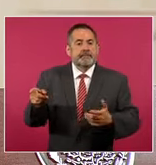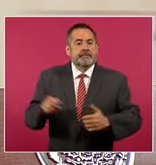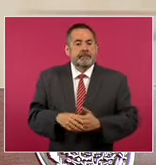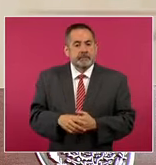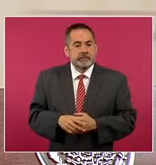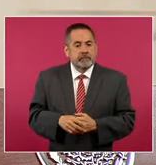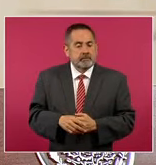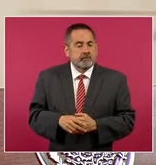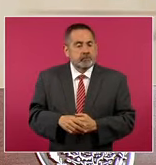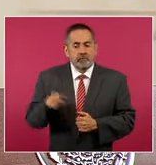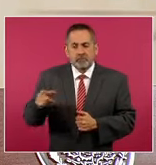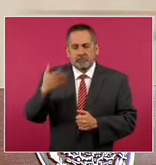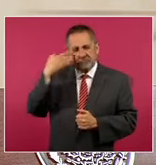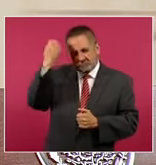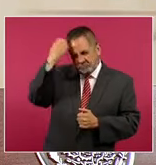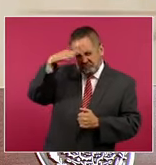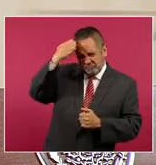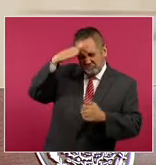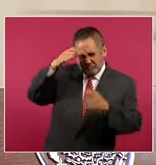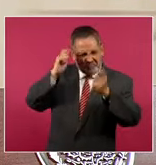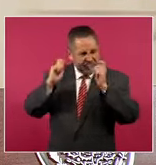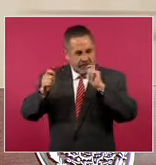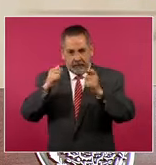tiene mucha experiencia,